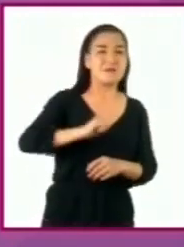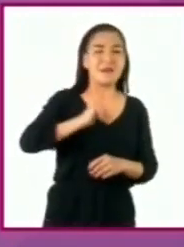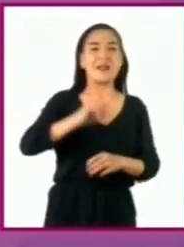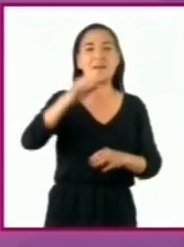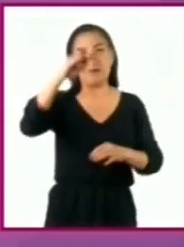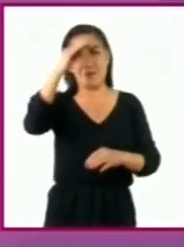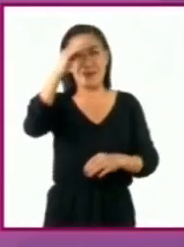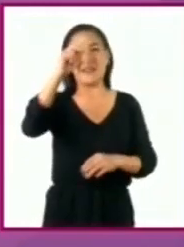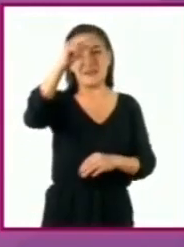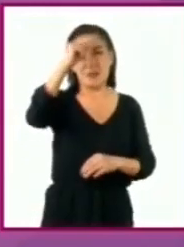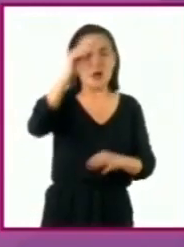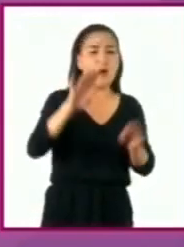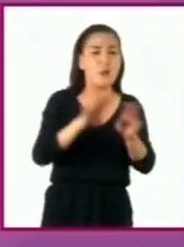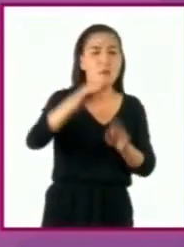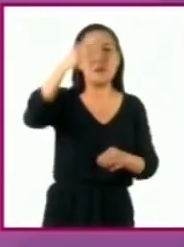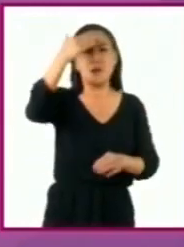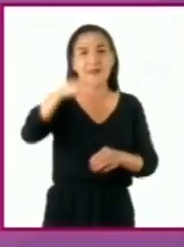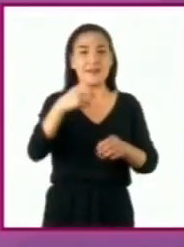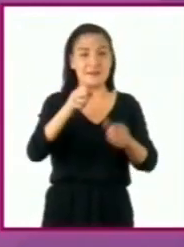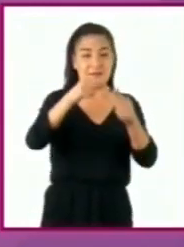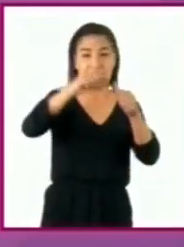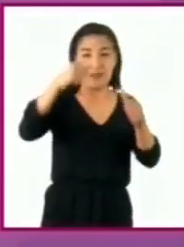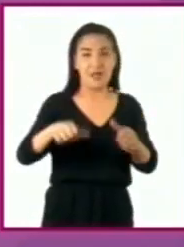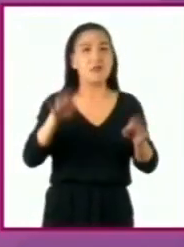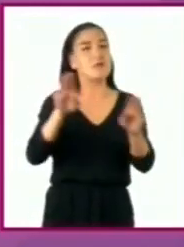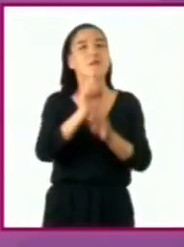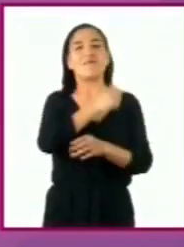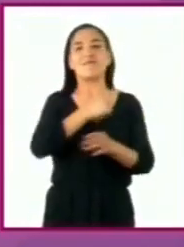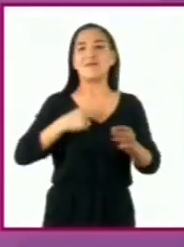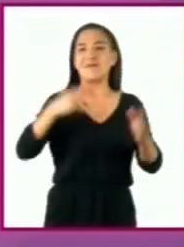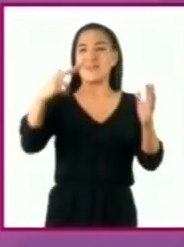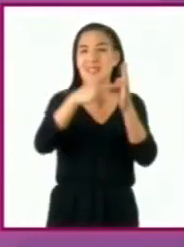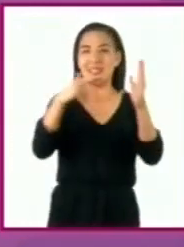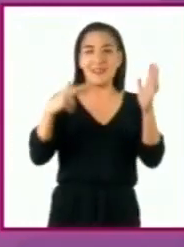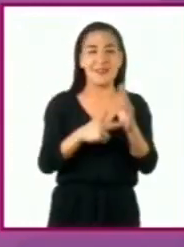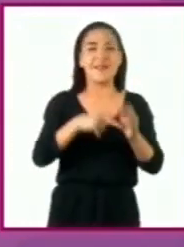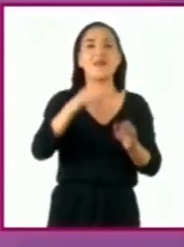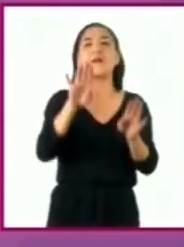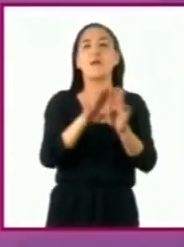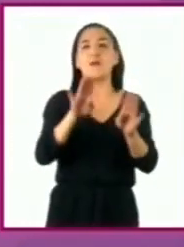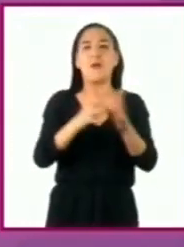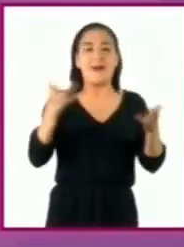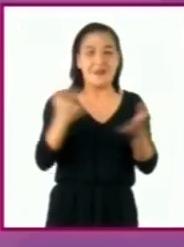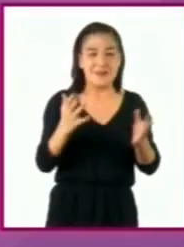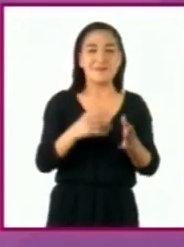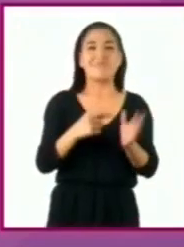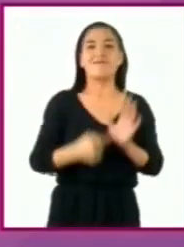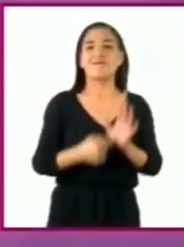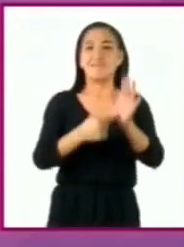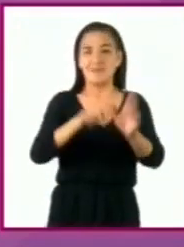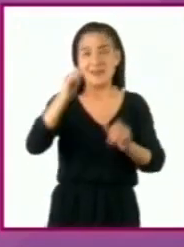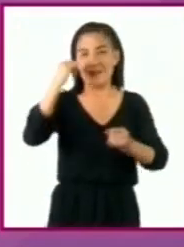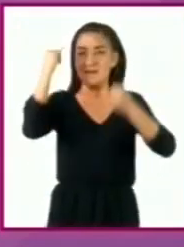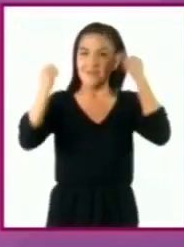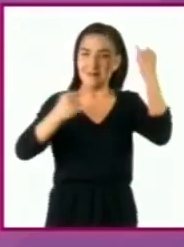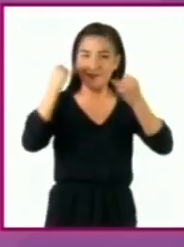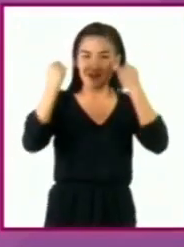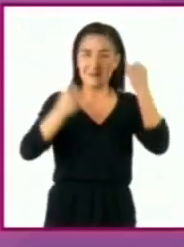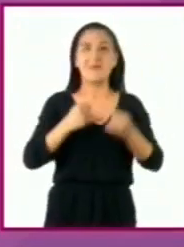todo arte debería estar sujeto a reglas, algo que fuera producto únicamente de la